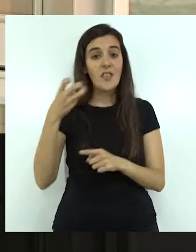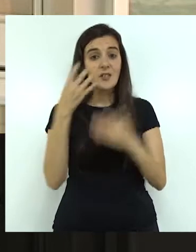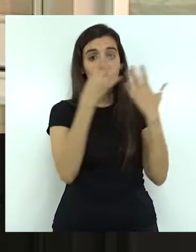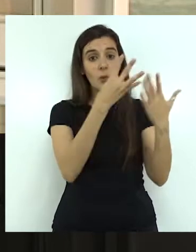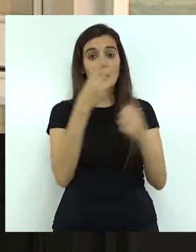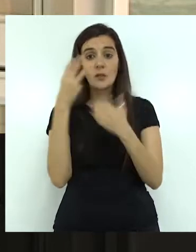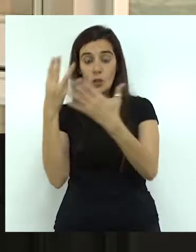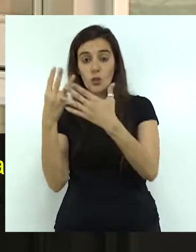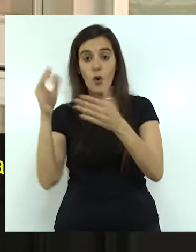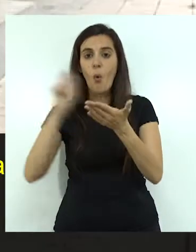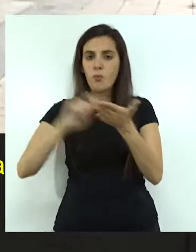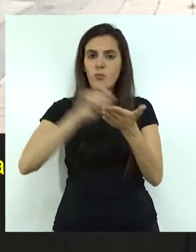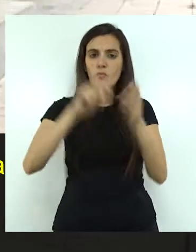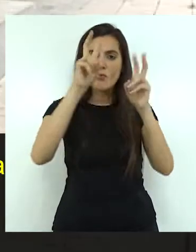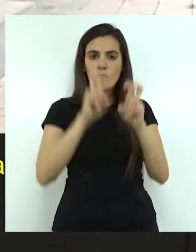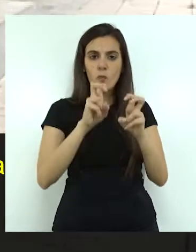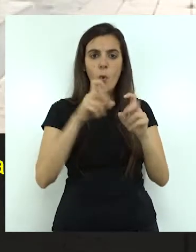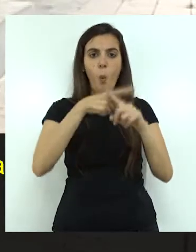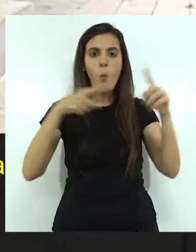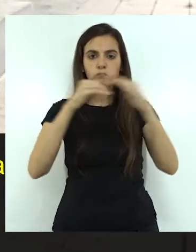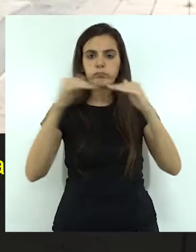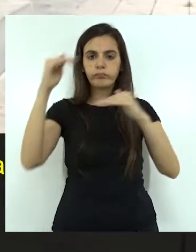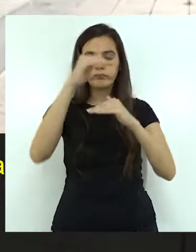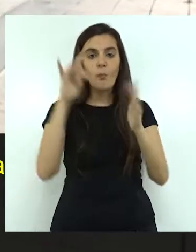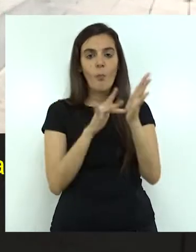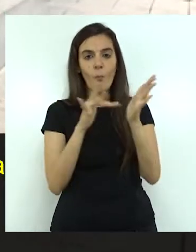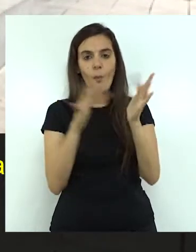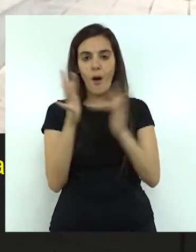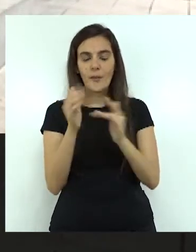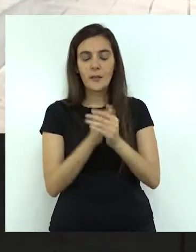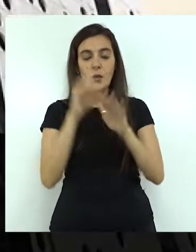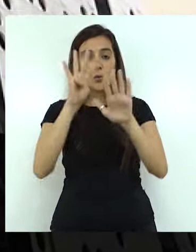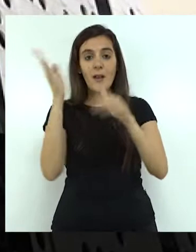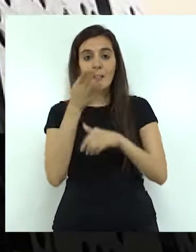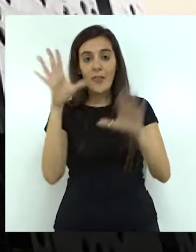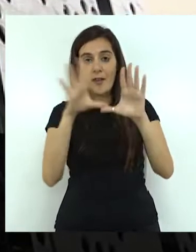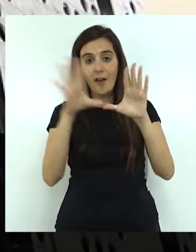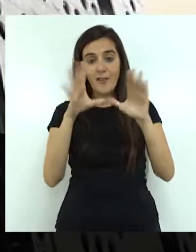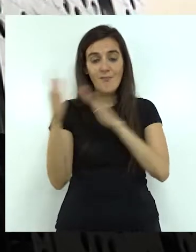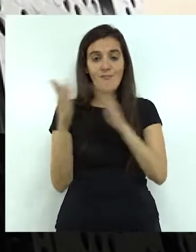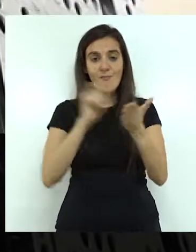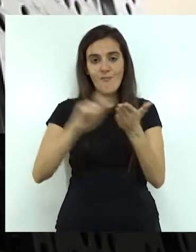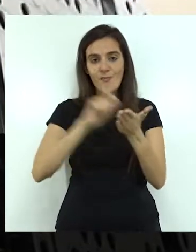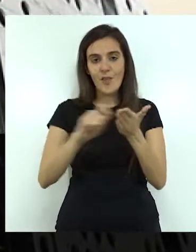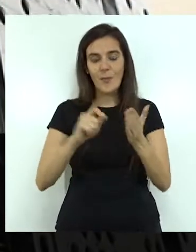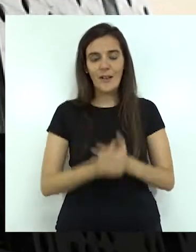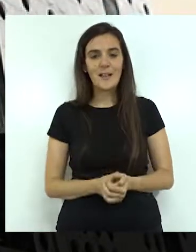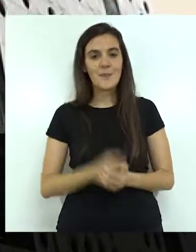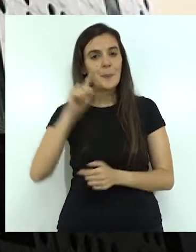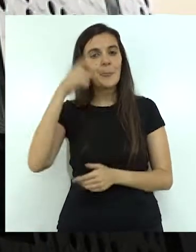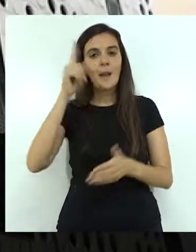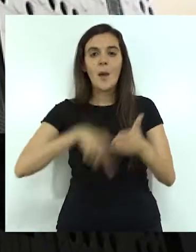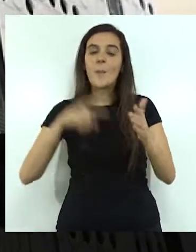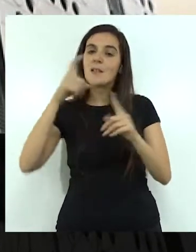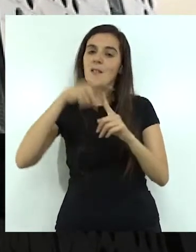un tercio más que en abril nueve de cada diez de esos contratos fueron temporales también el pasado mes de mayo ceuta registró